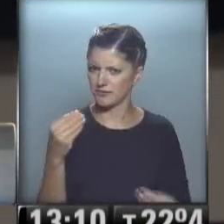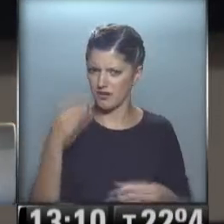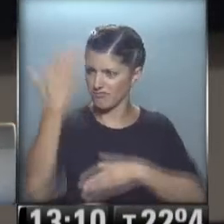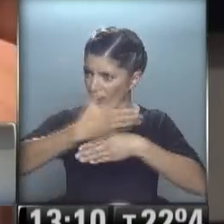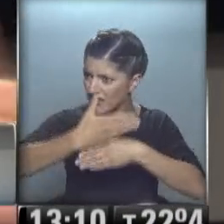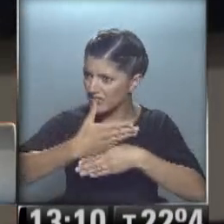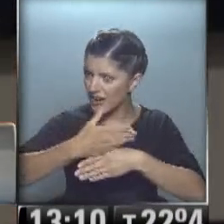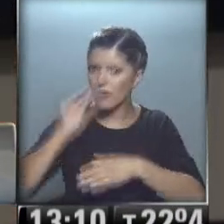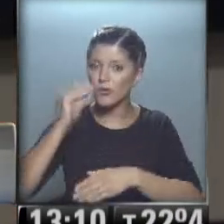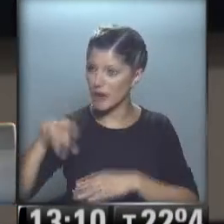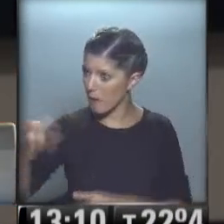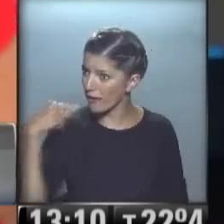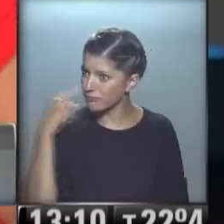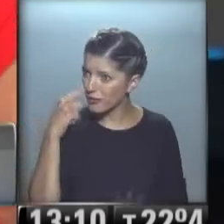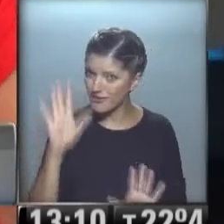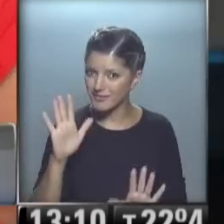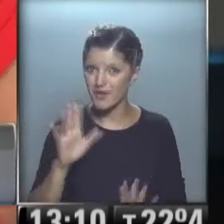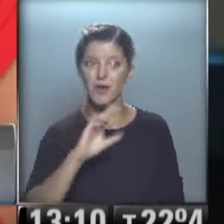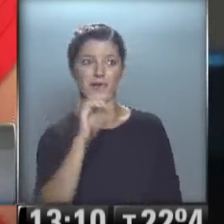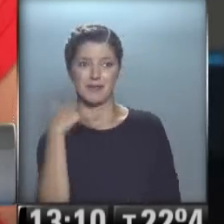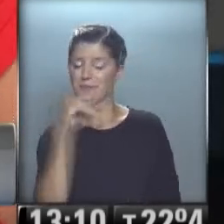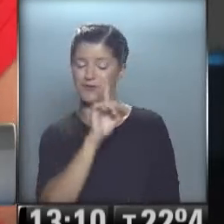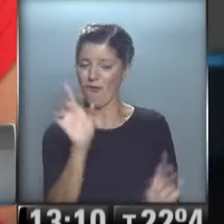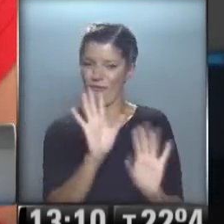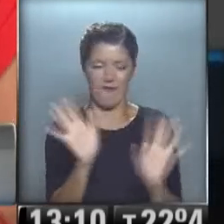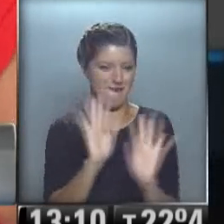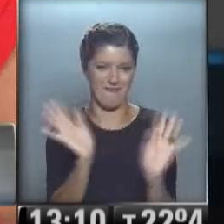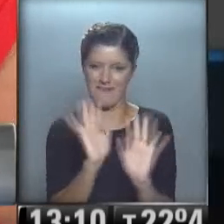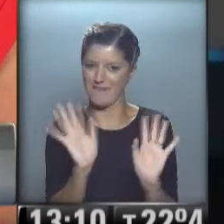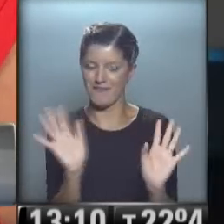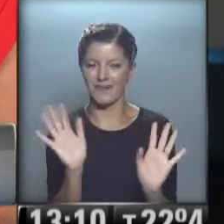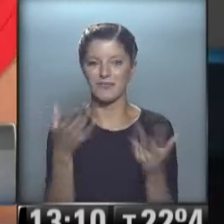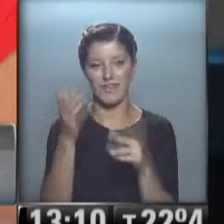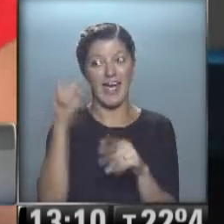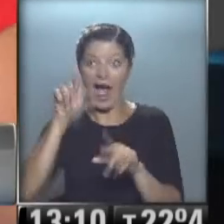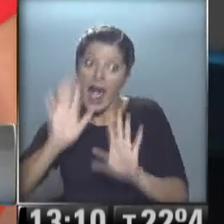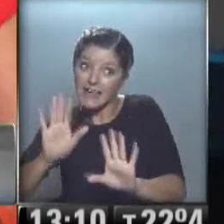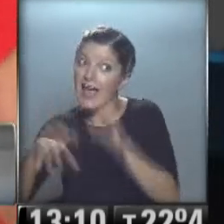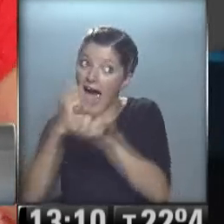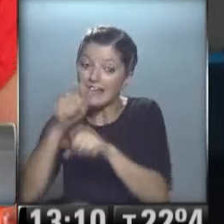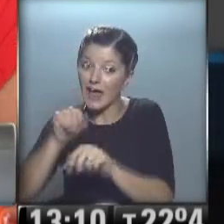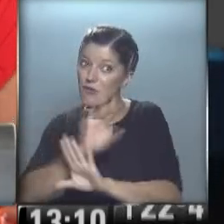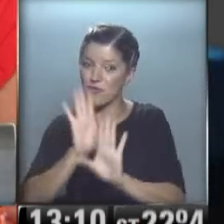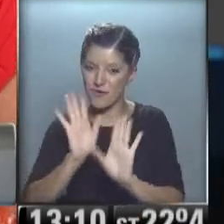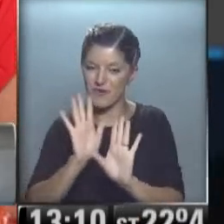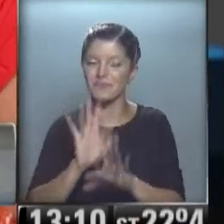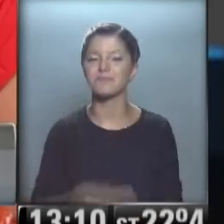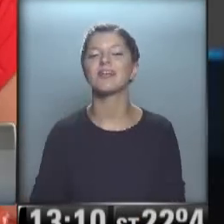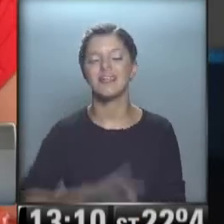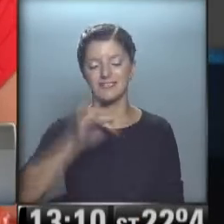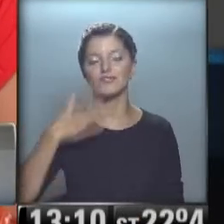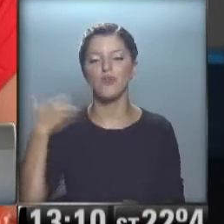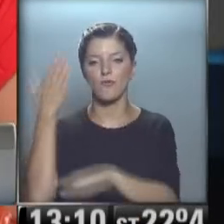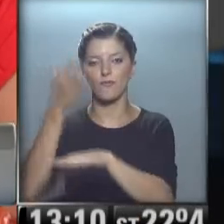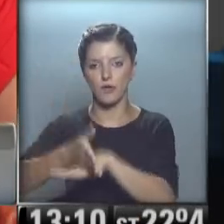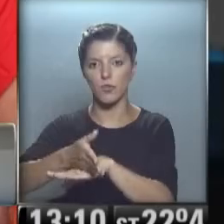Ucrania? ¿Vos que conoces Ucrania? Bueno, ¿no? Estuve en ese momento no. En ese momento no. No, sí, estuve cuando cayó